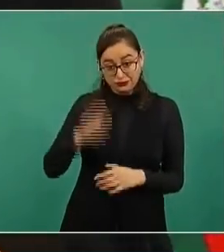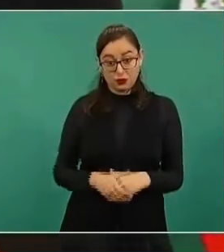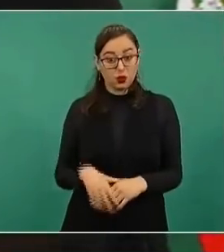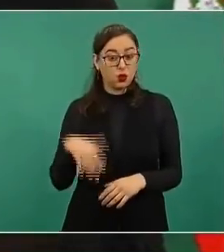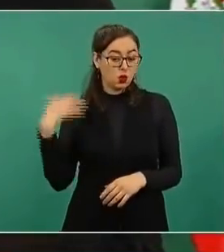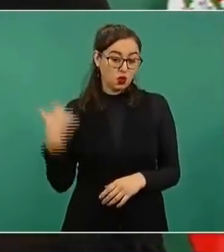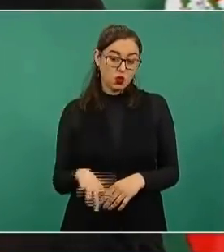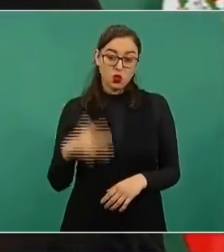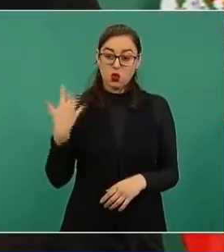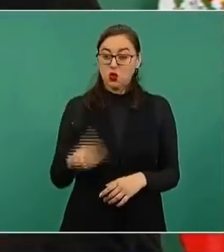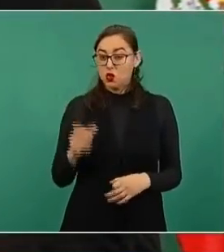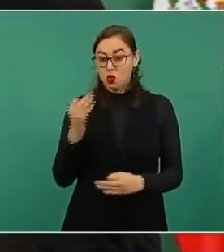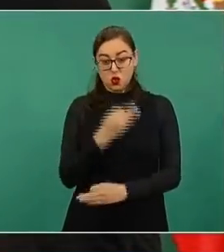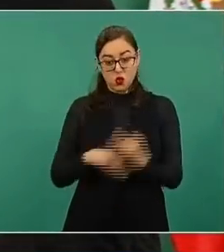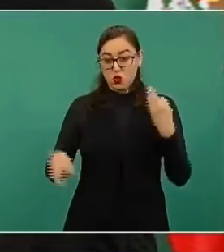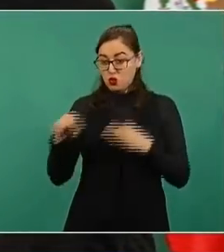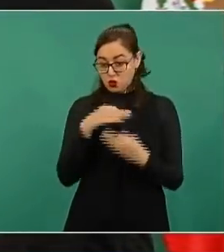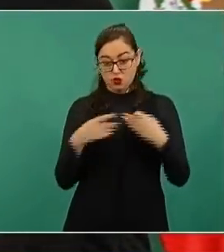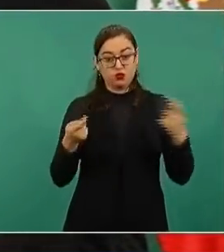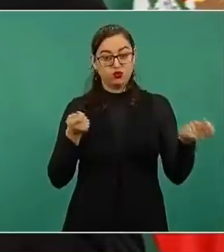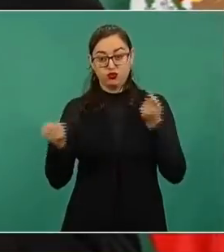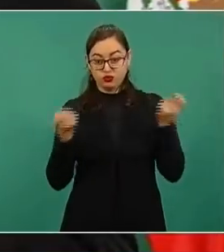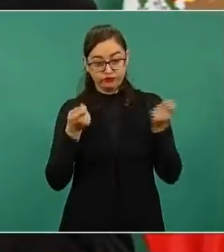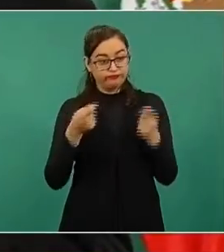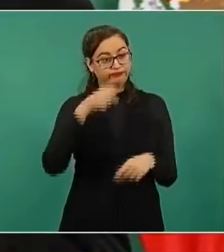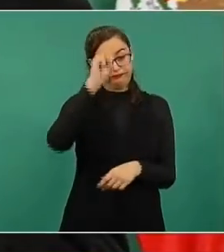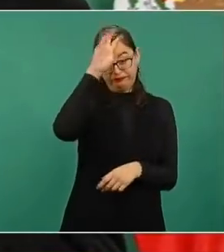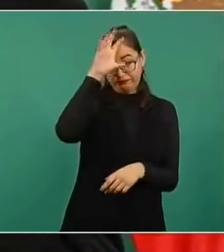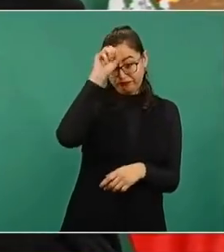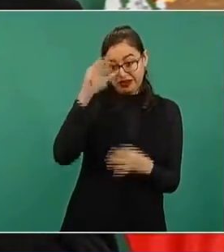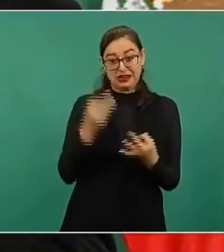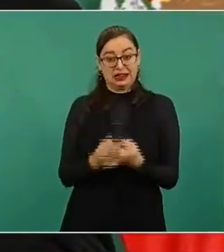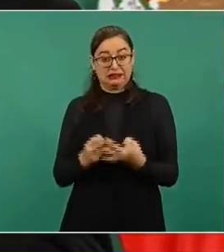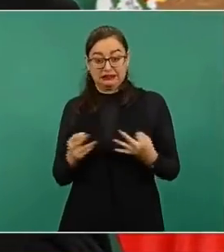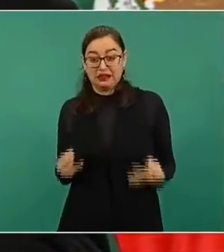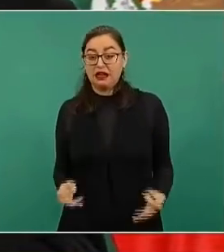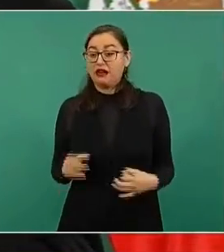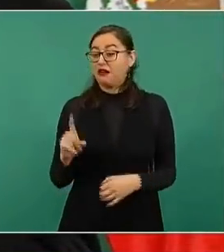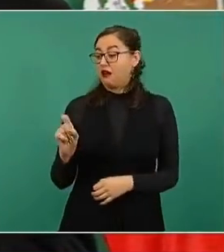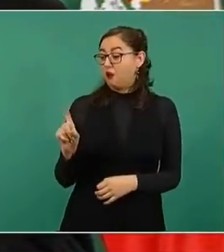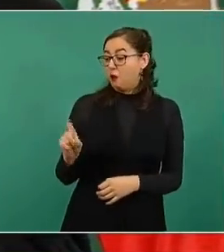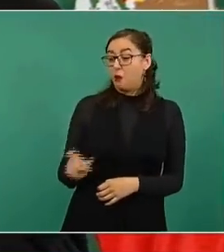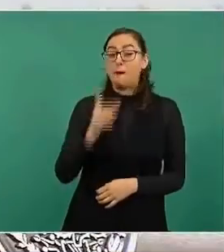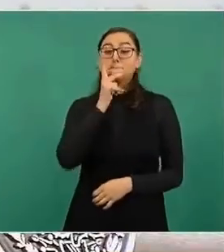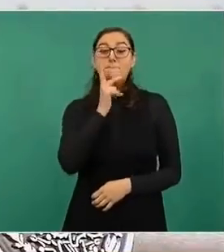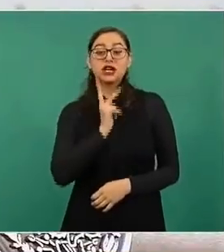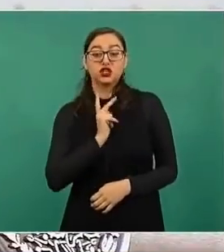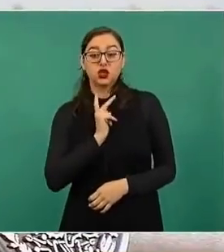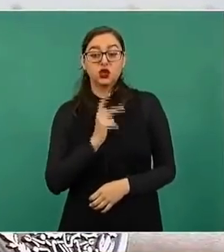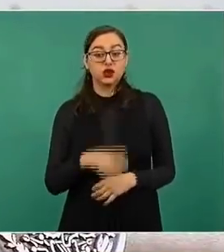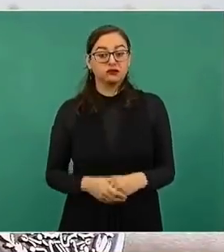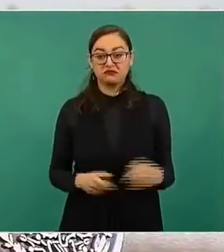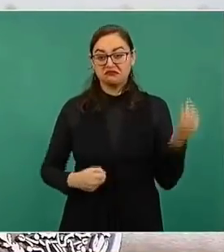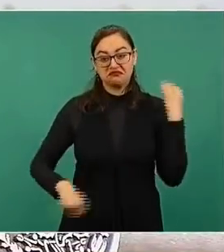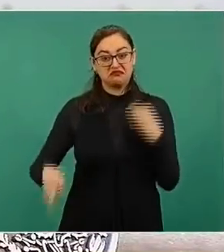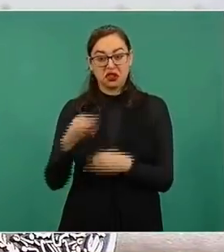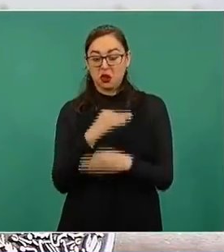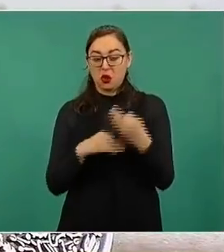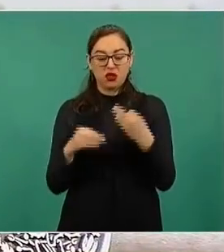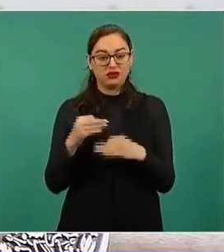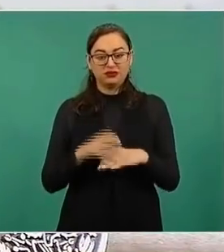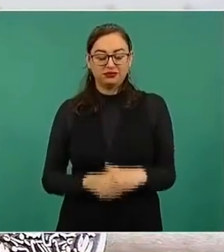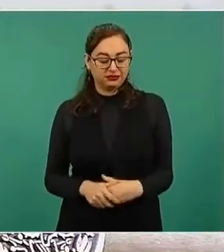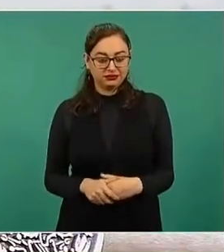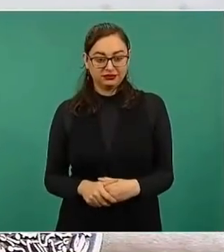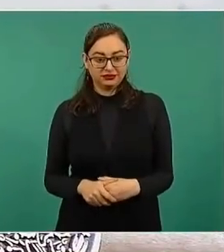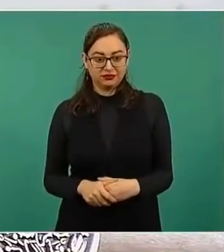minas, las tierras, el agua, el petróleo, todo.